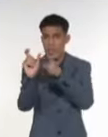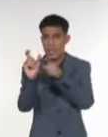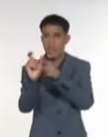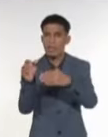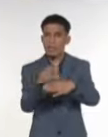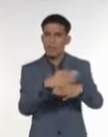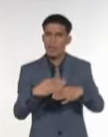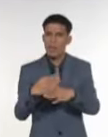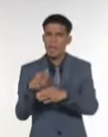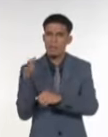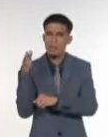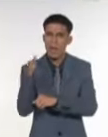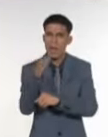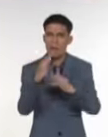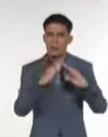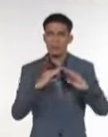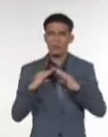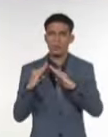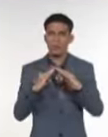presentaciones en las comunidades.